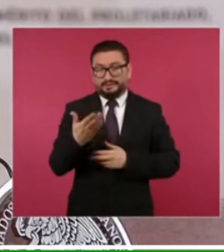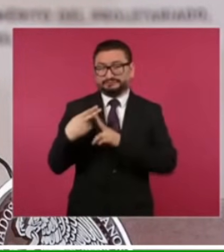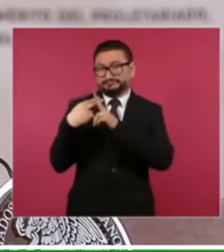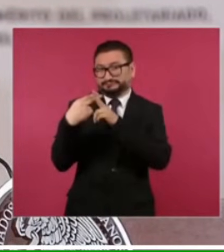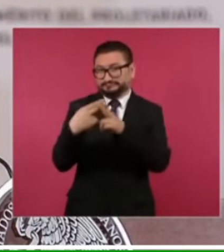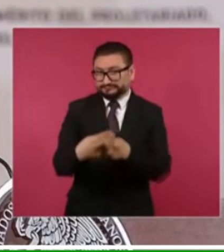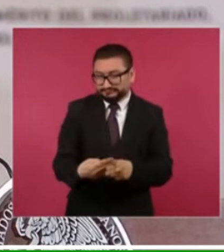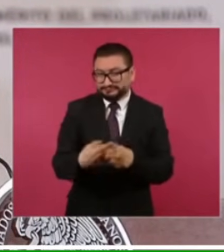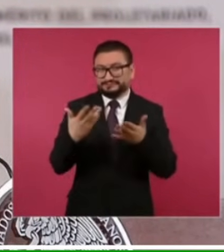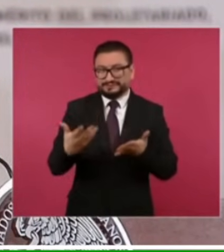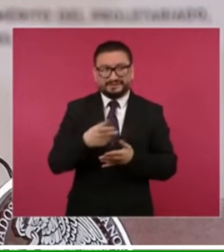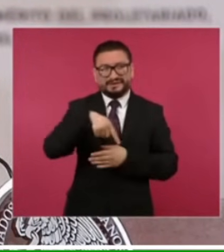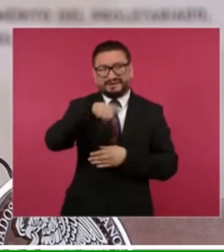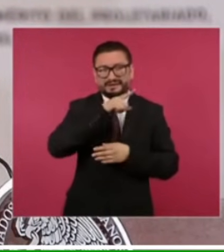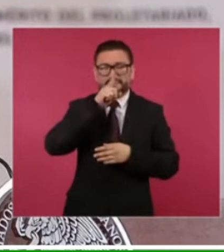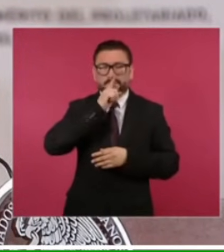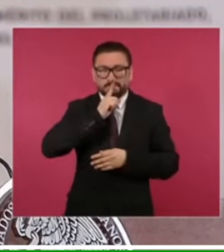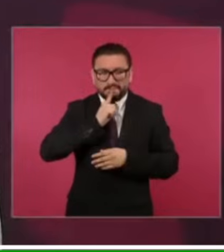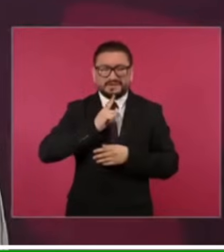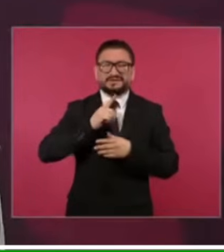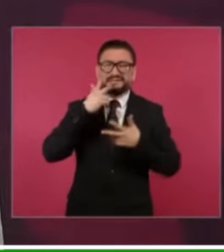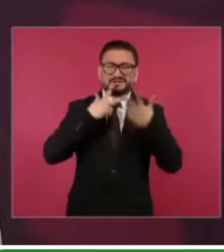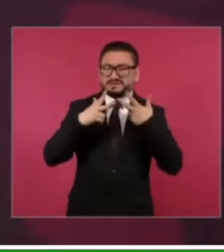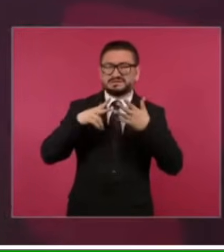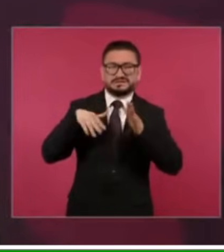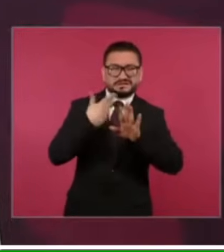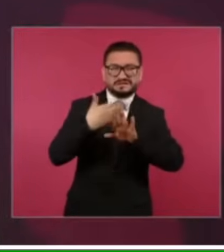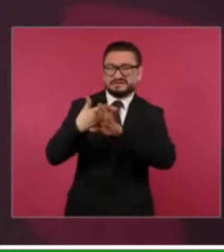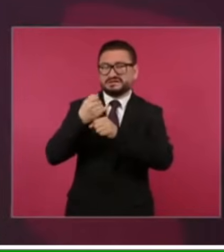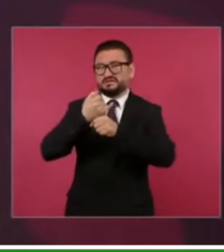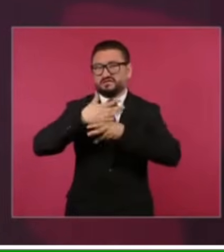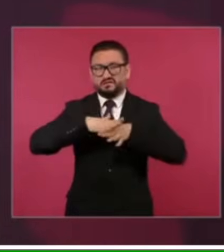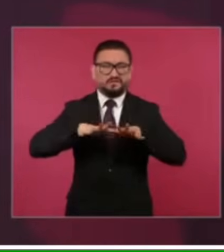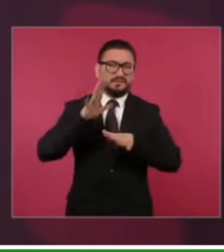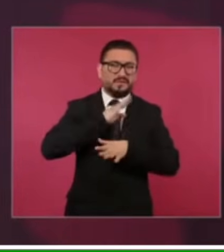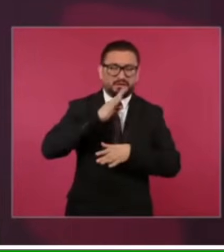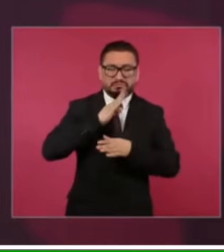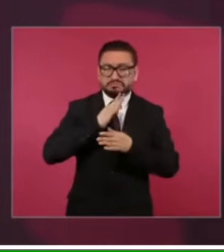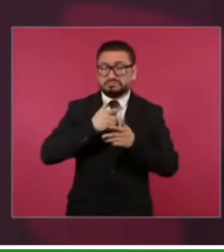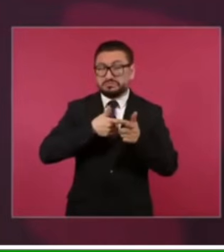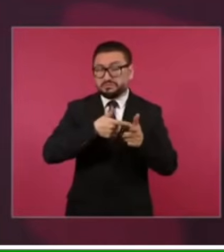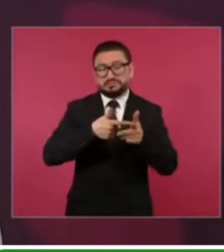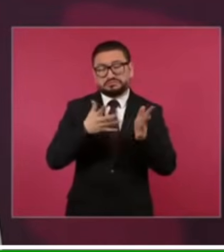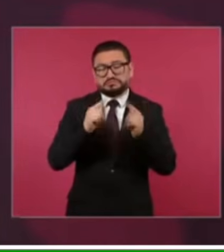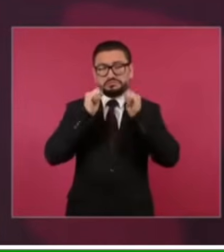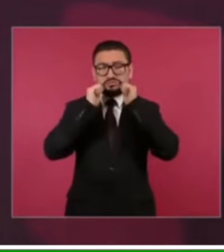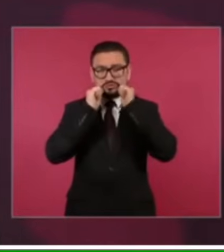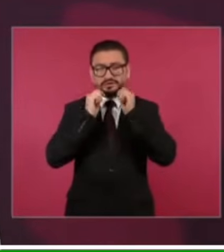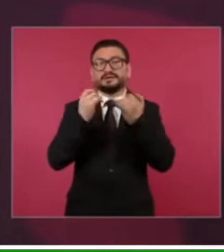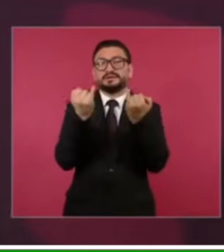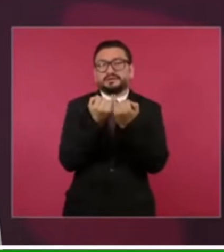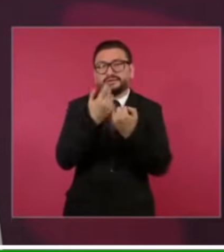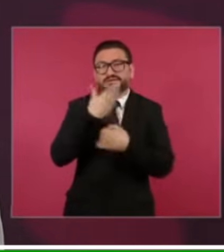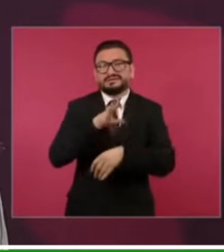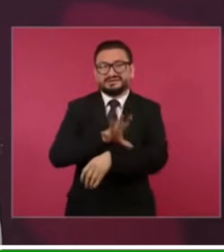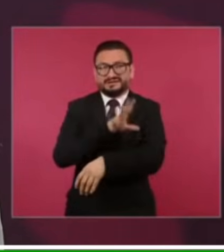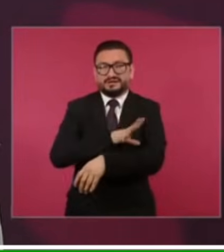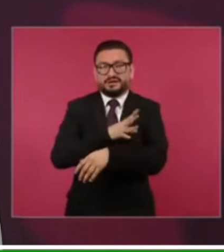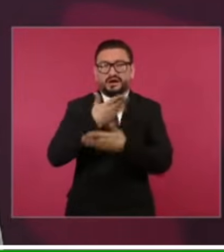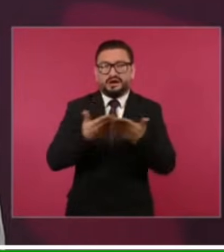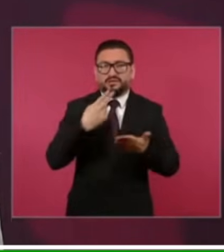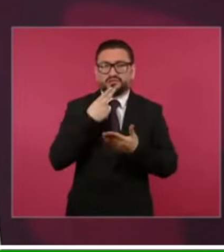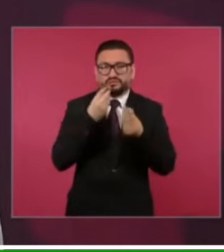fecha, a pesar de las mentiras, los ataques y la desinformación constante, y también hay que decir, a la alta demanda, la